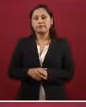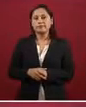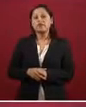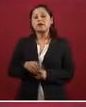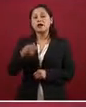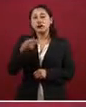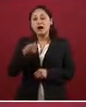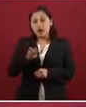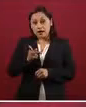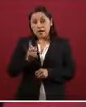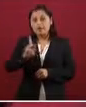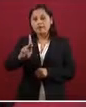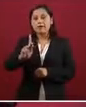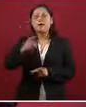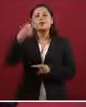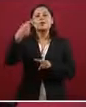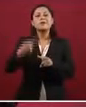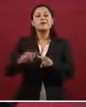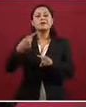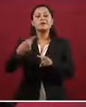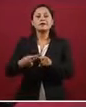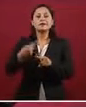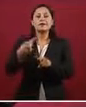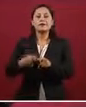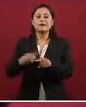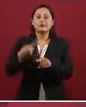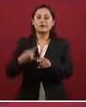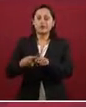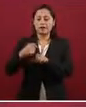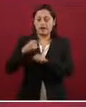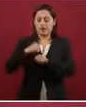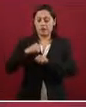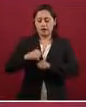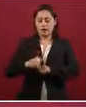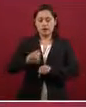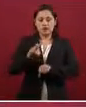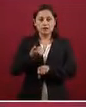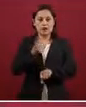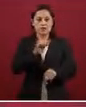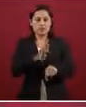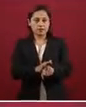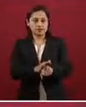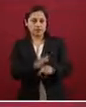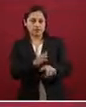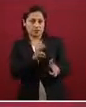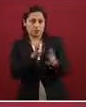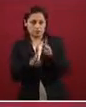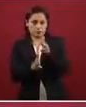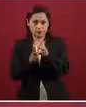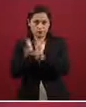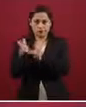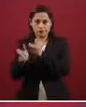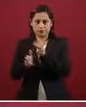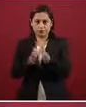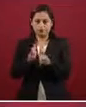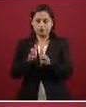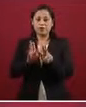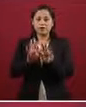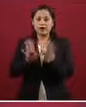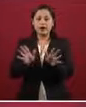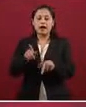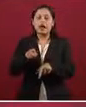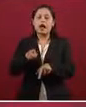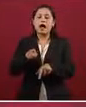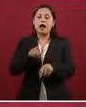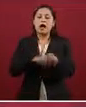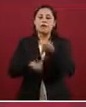los administradores de los ferrocarriles ya nacionalizados siguieron siendo extranjeros.